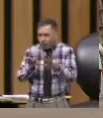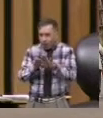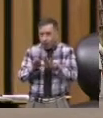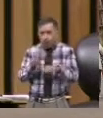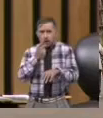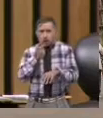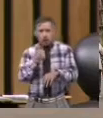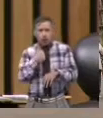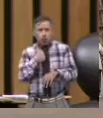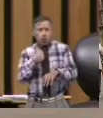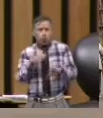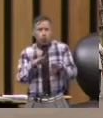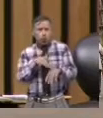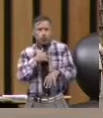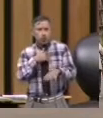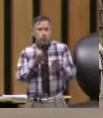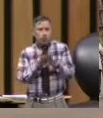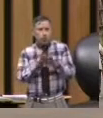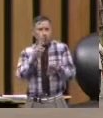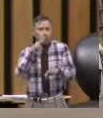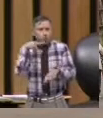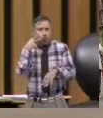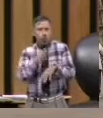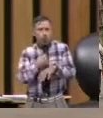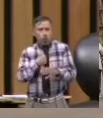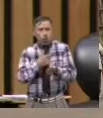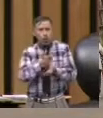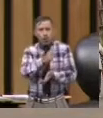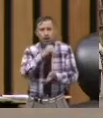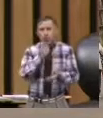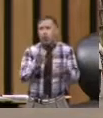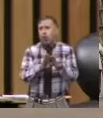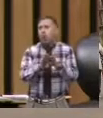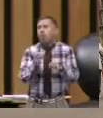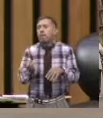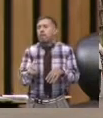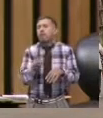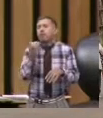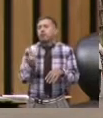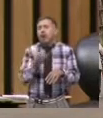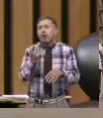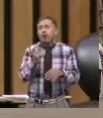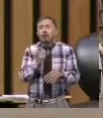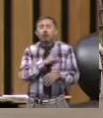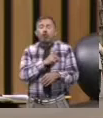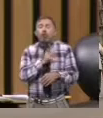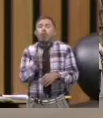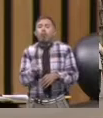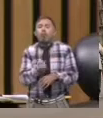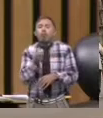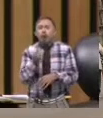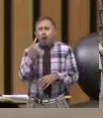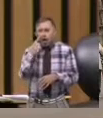mi actuación fue voluntaria, no cobré, fue un mensaje espontáneo, una y otra vez. Sin supuestamente conocerse